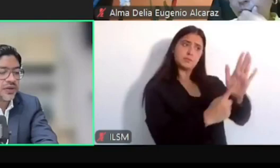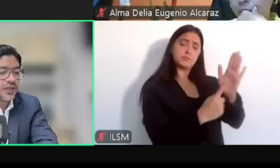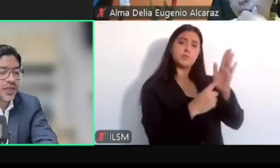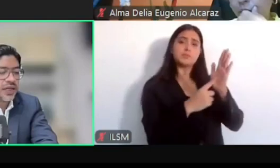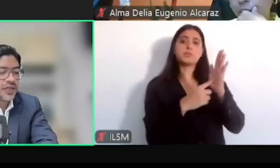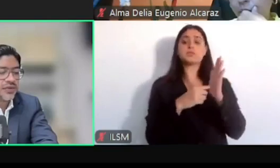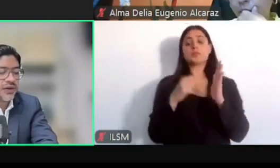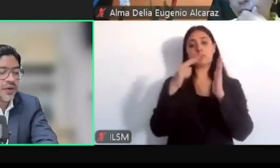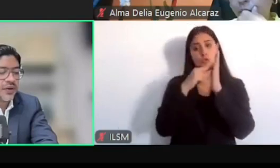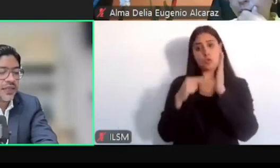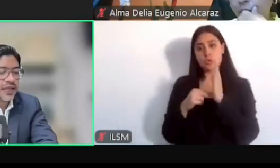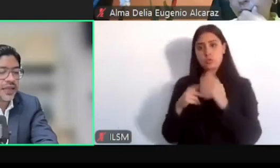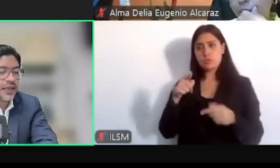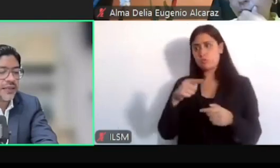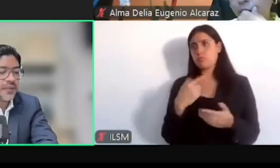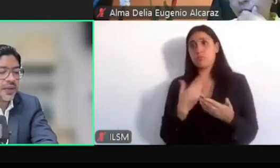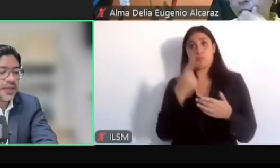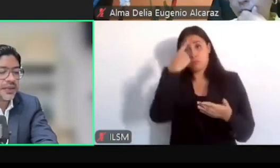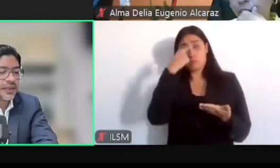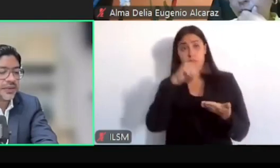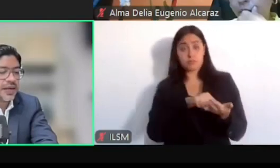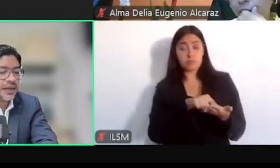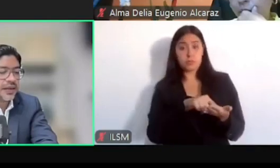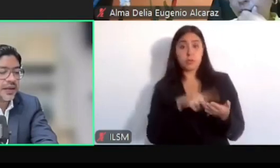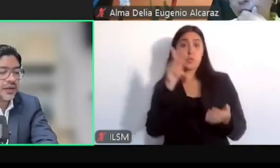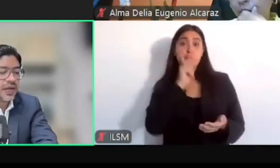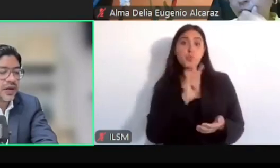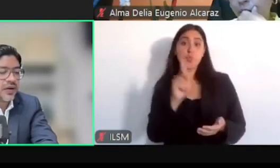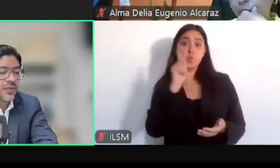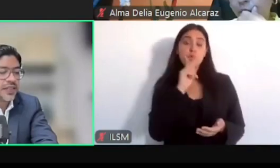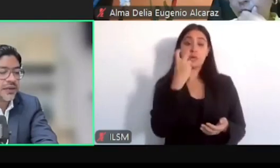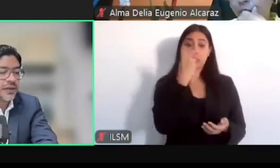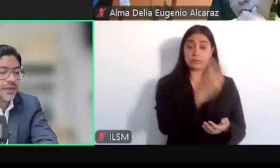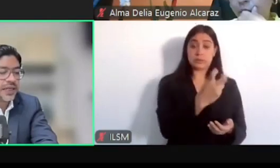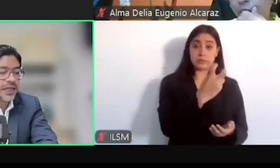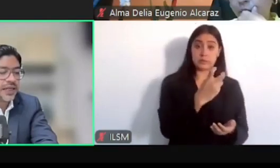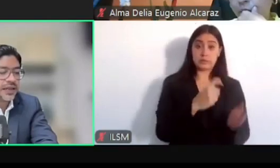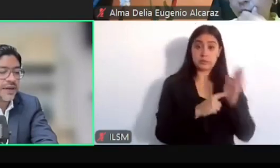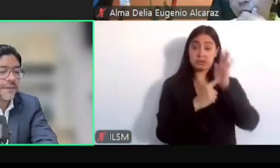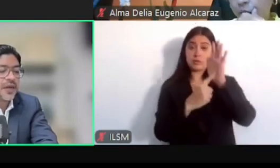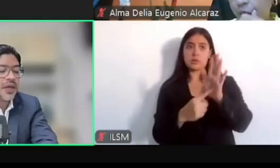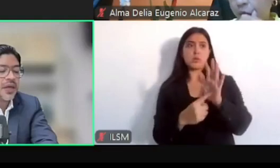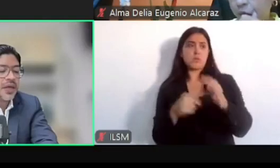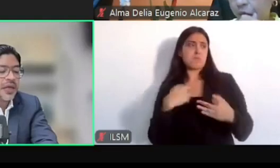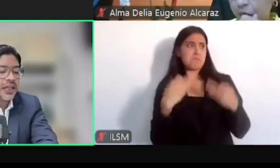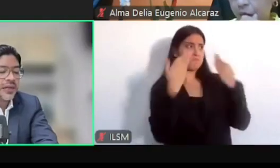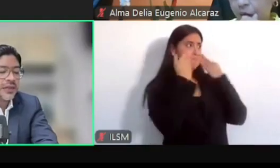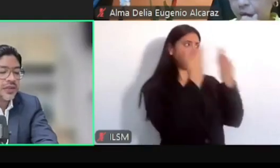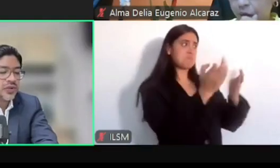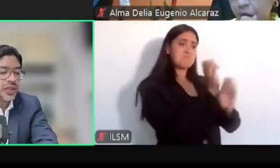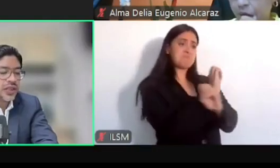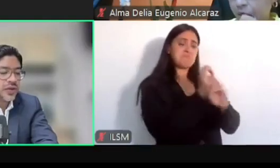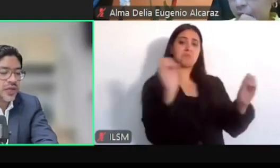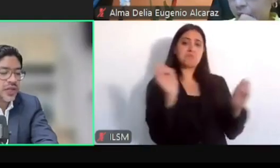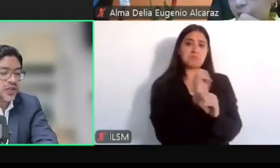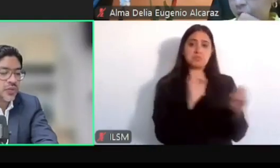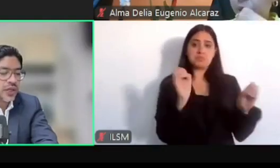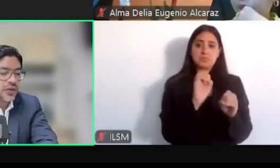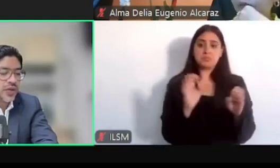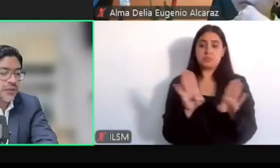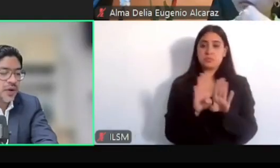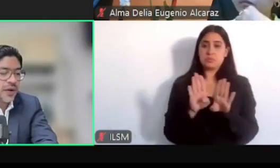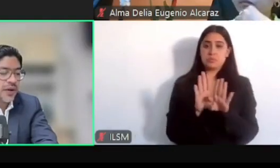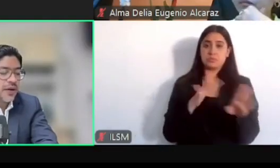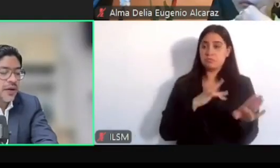Si considera que es una prueba indirecta porque esta se advierte que el notario no percibe de manera directa y a través de sus sentidos el hecho